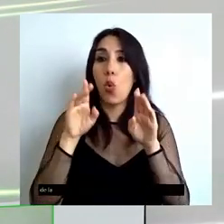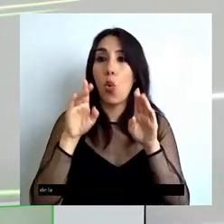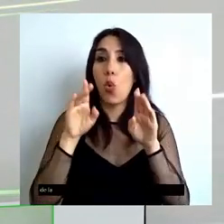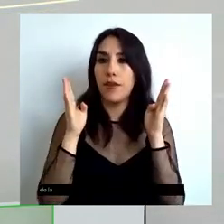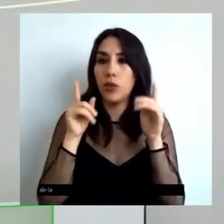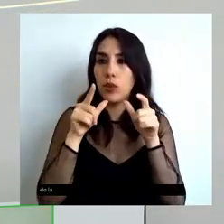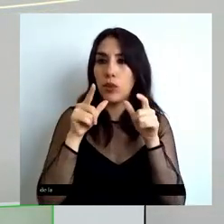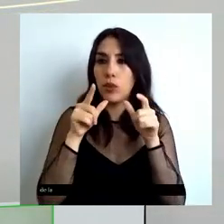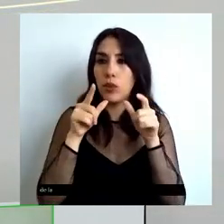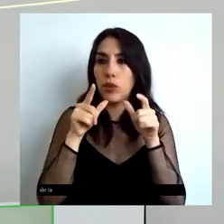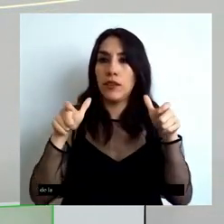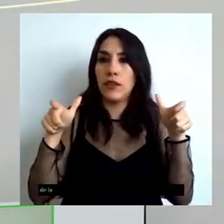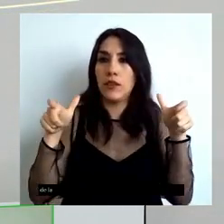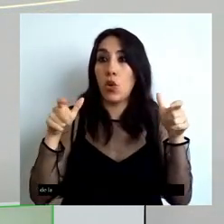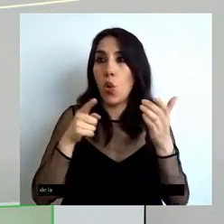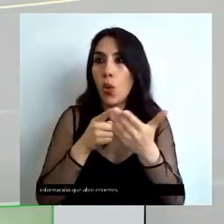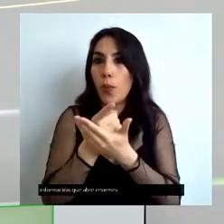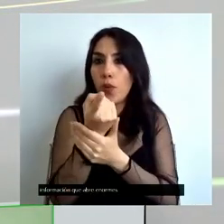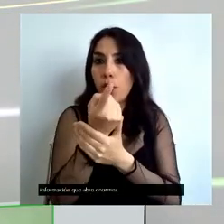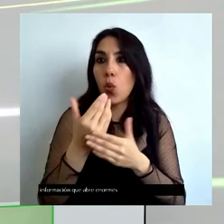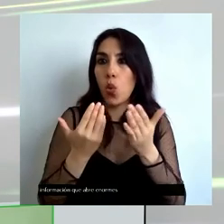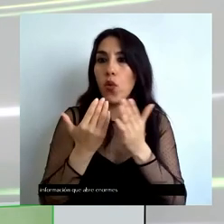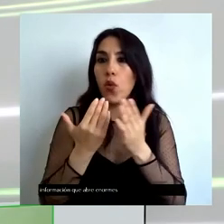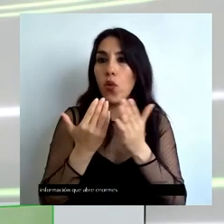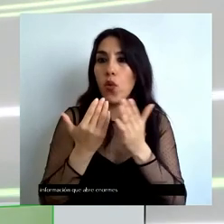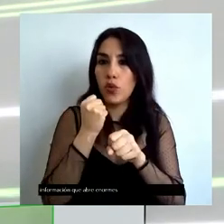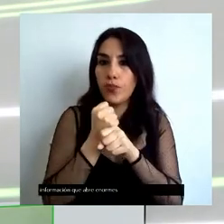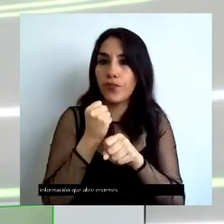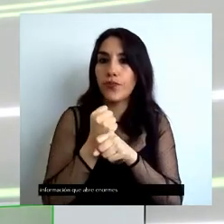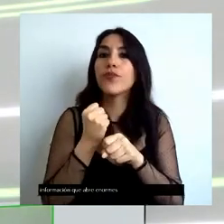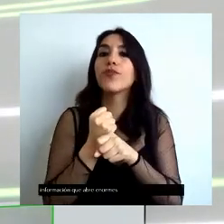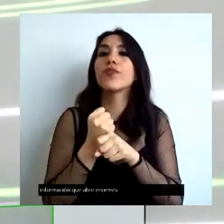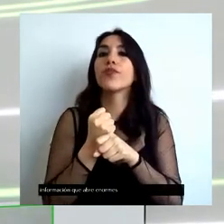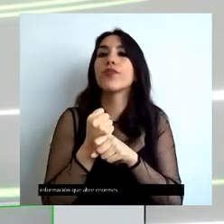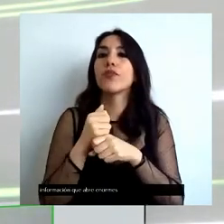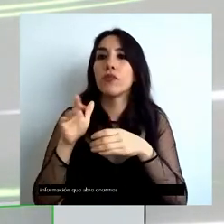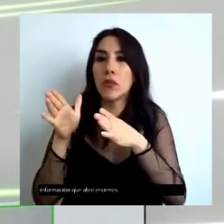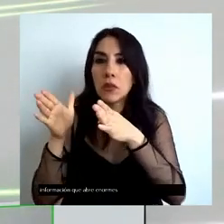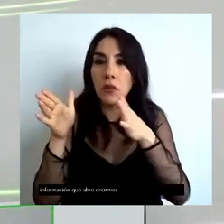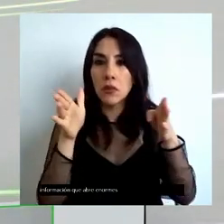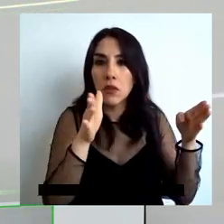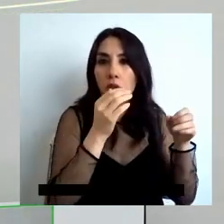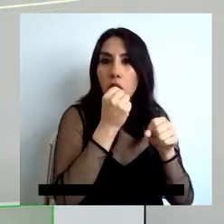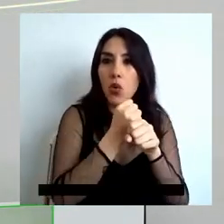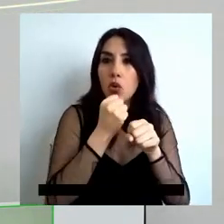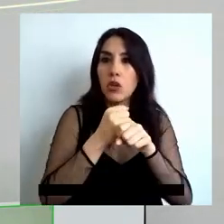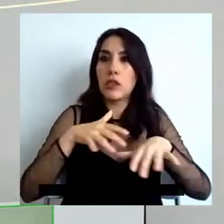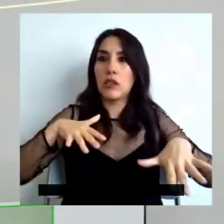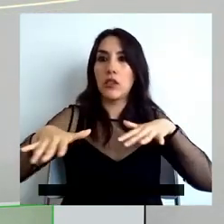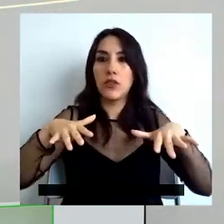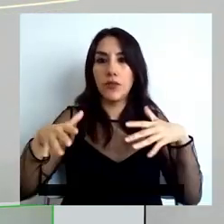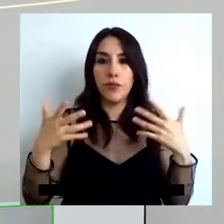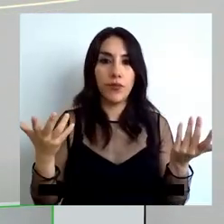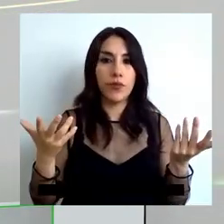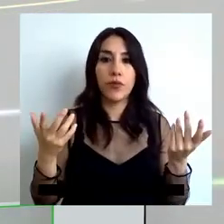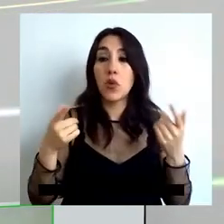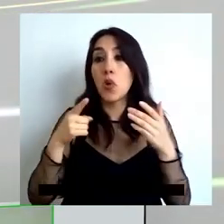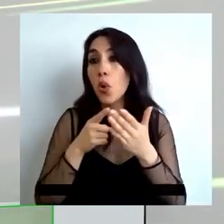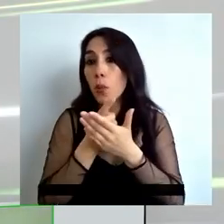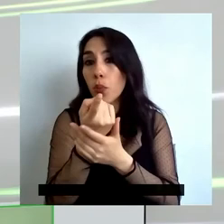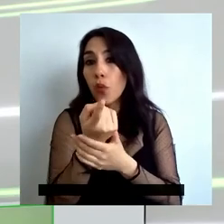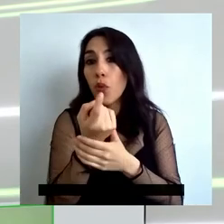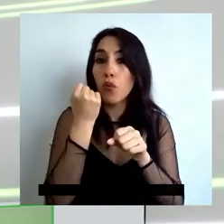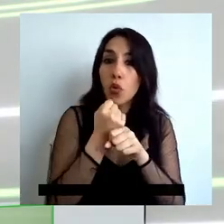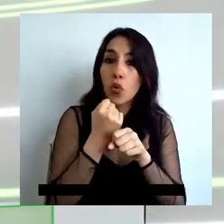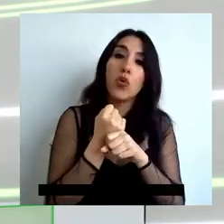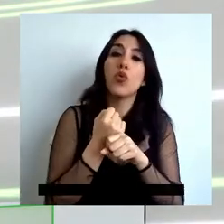nuevas formas de organizar la producción y los servicios, y por supuesto posibilidades de empleo, y especialmente para las personas con discapacidad. Pero a la